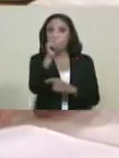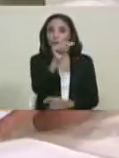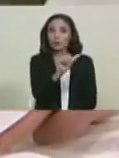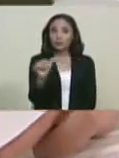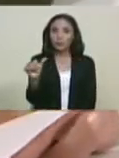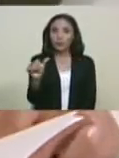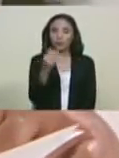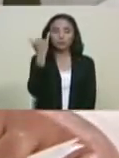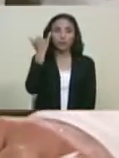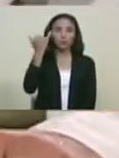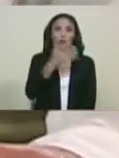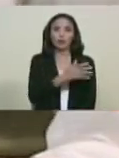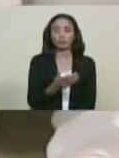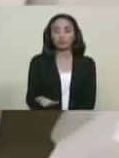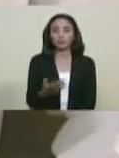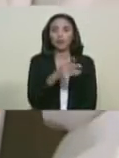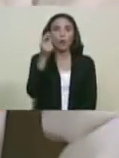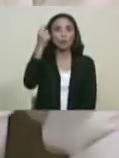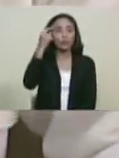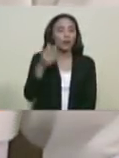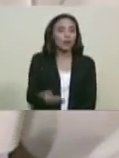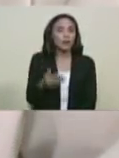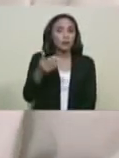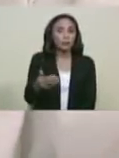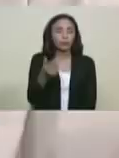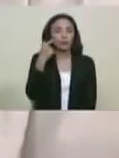es un punto importante de inflexión